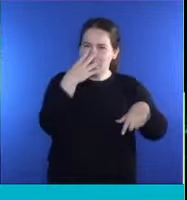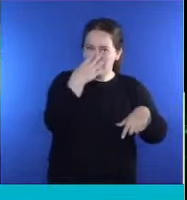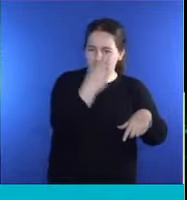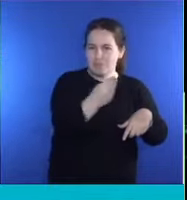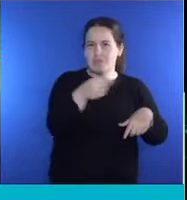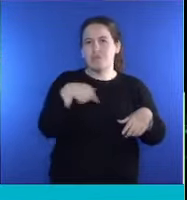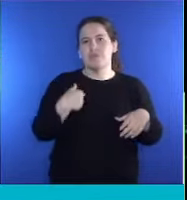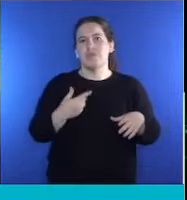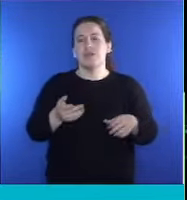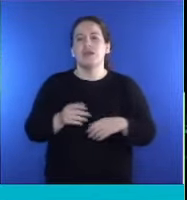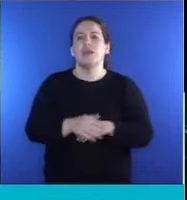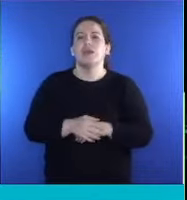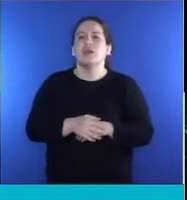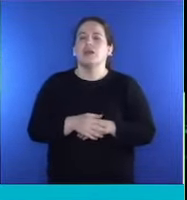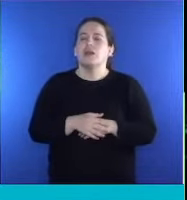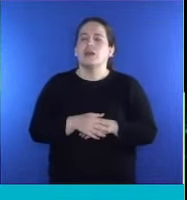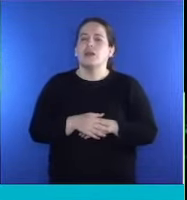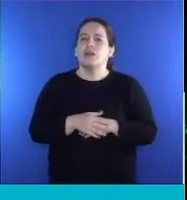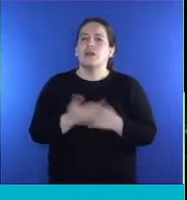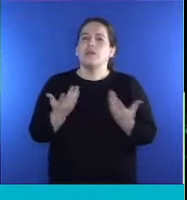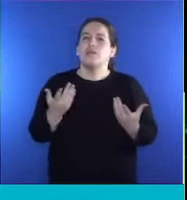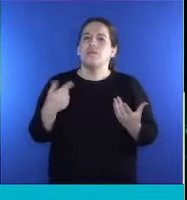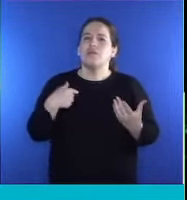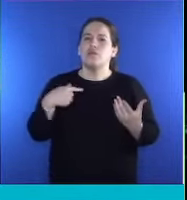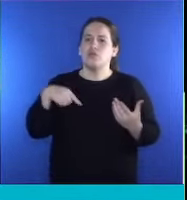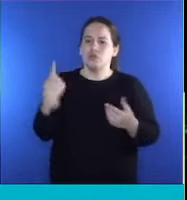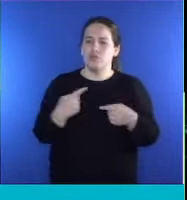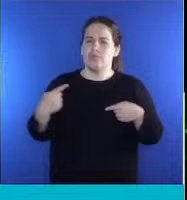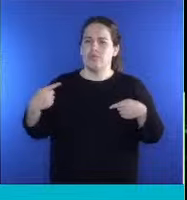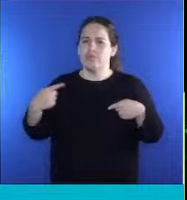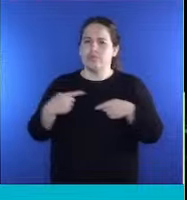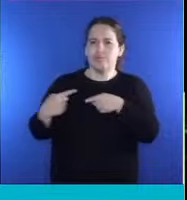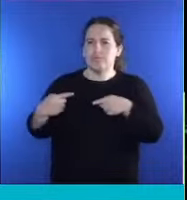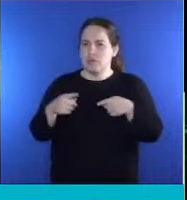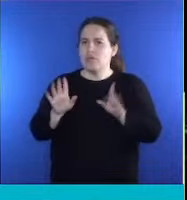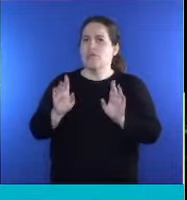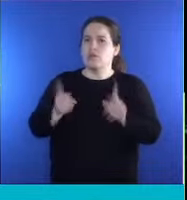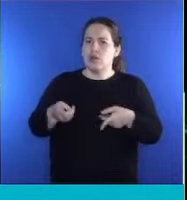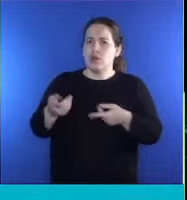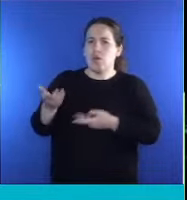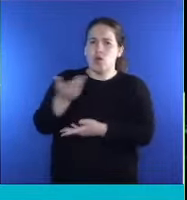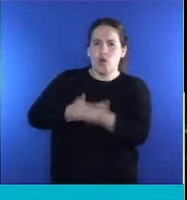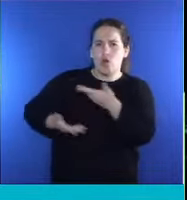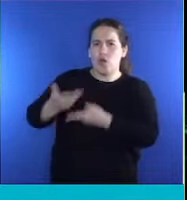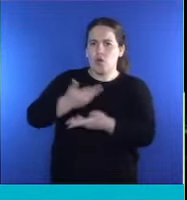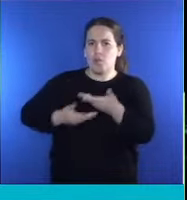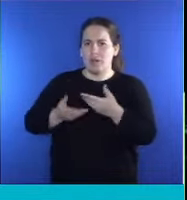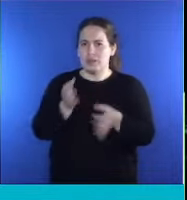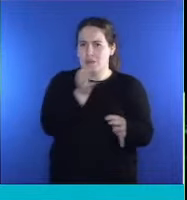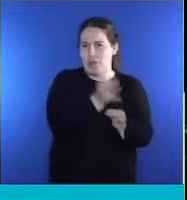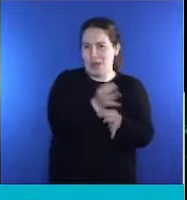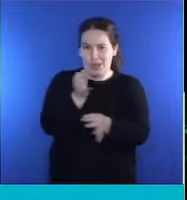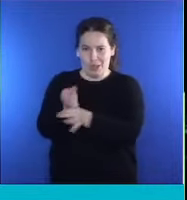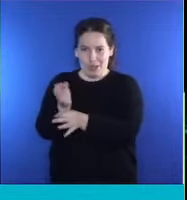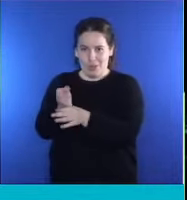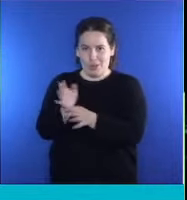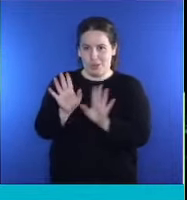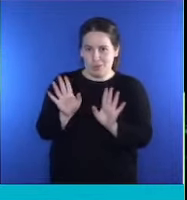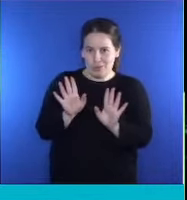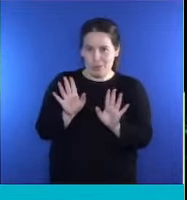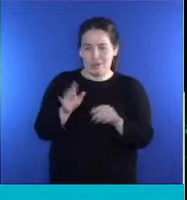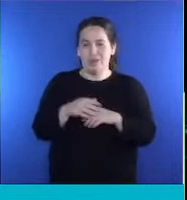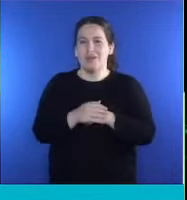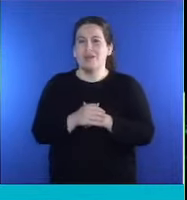peronismo la Calle 7 Pero confrontamos y compartía amos escuelas en las en los actos